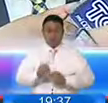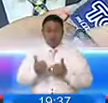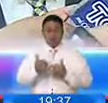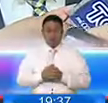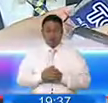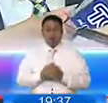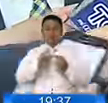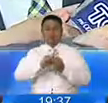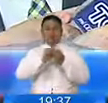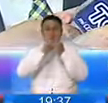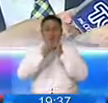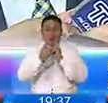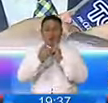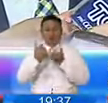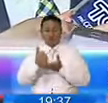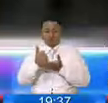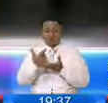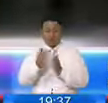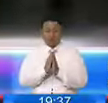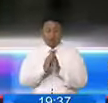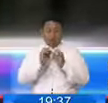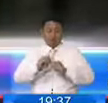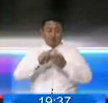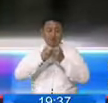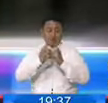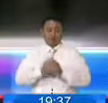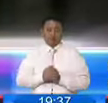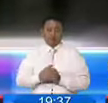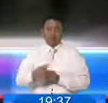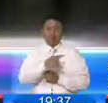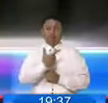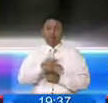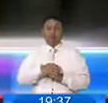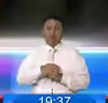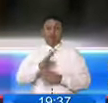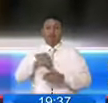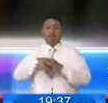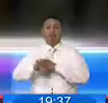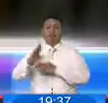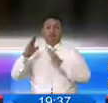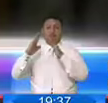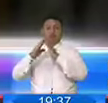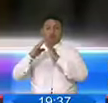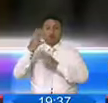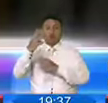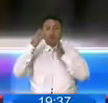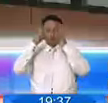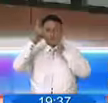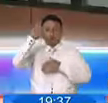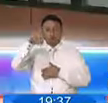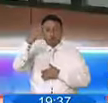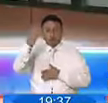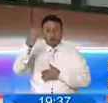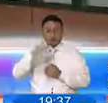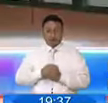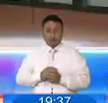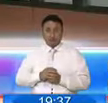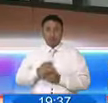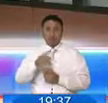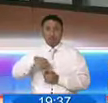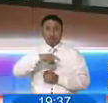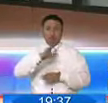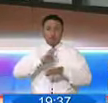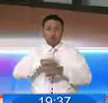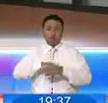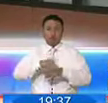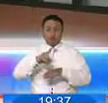que era lo que solicitábamos chiriboga se encuentra en prisión domiciliaria desde el 4 de diciembre de 2015 luego de que se comprobara su